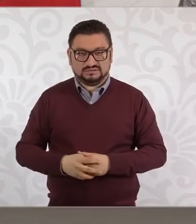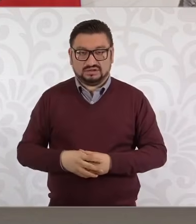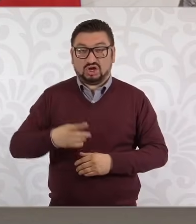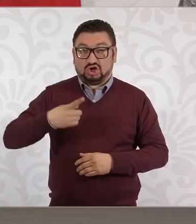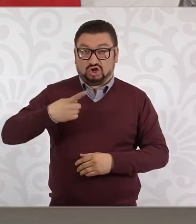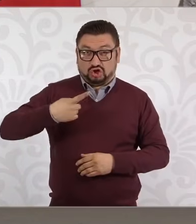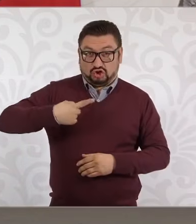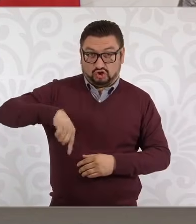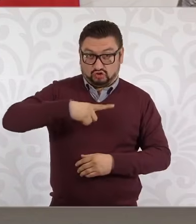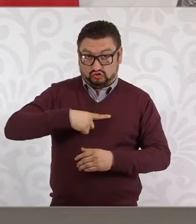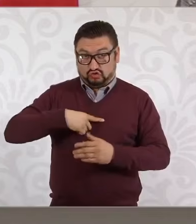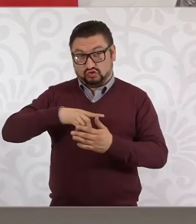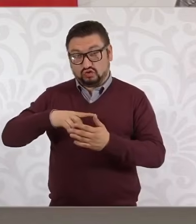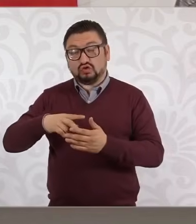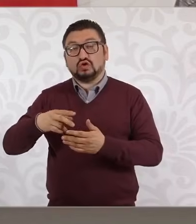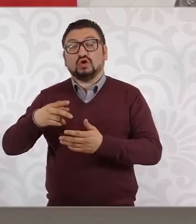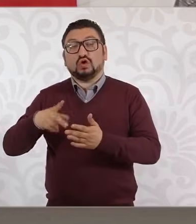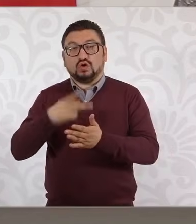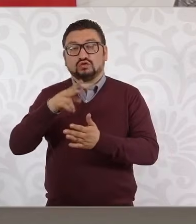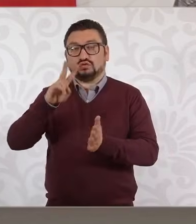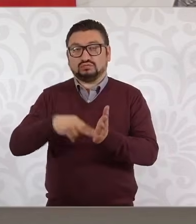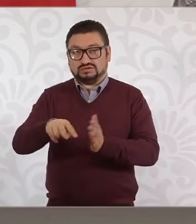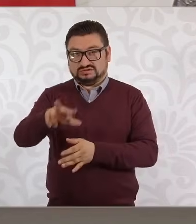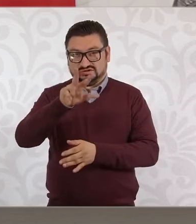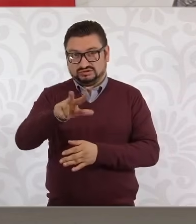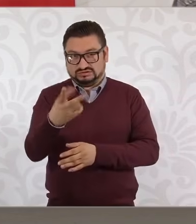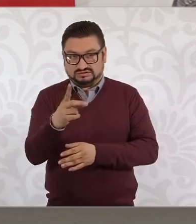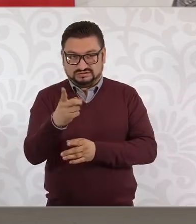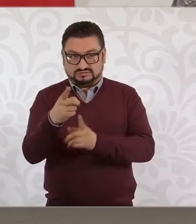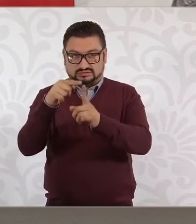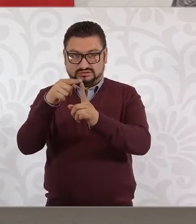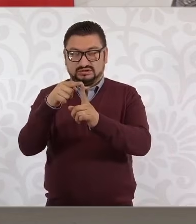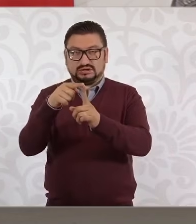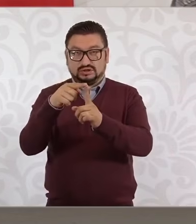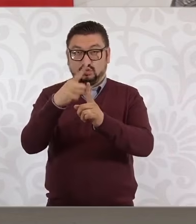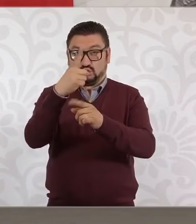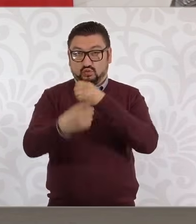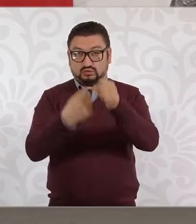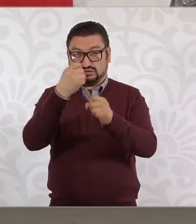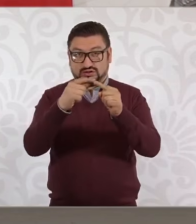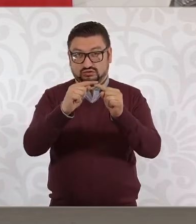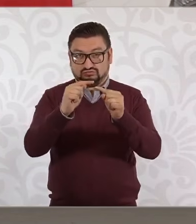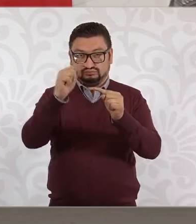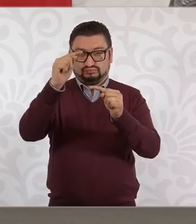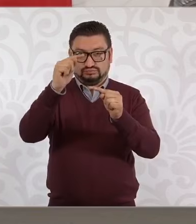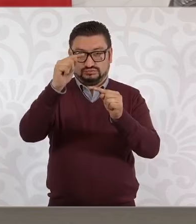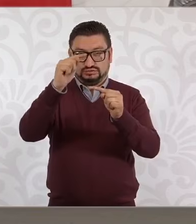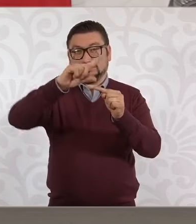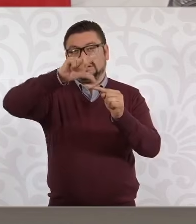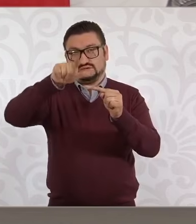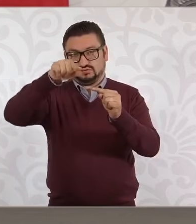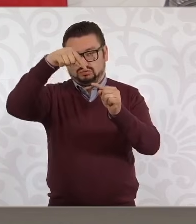Nosotros entramos en 2018, diciembre de 2018. Tuvimos un año que se subió y